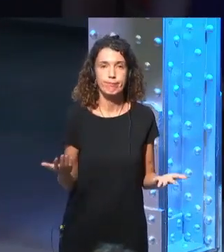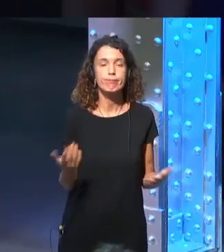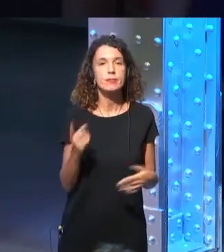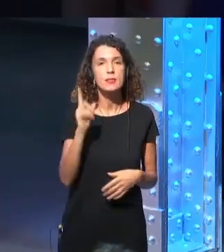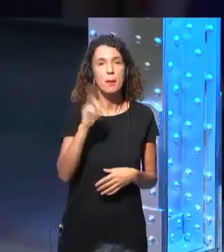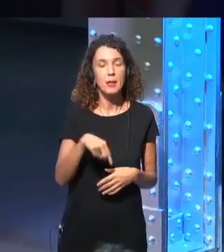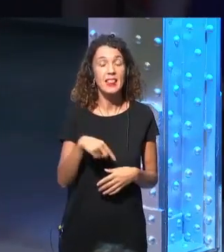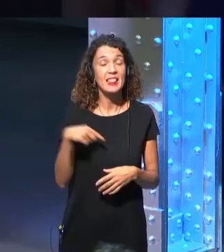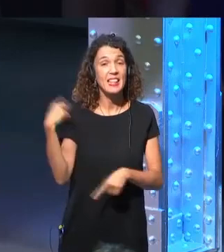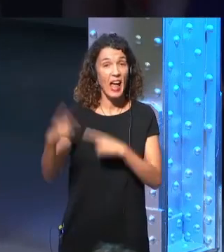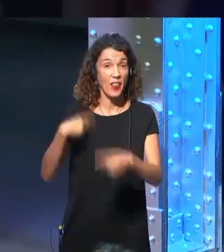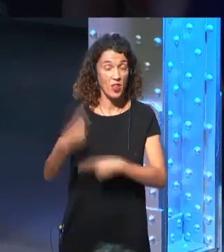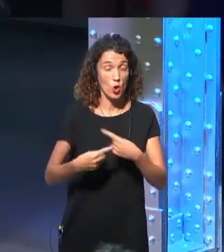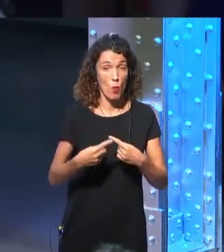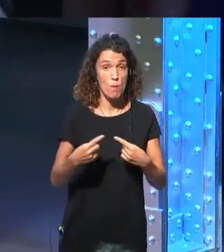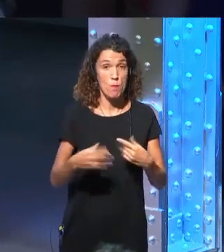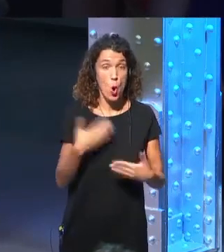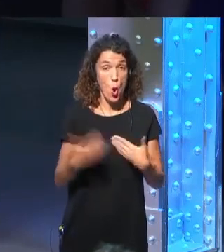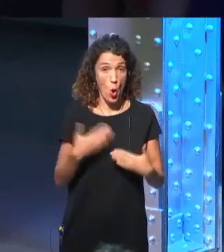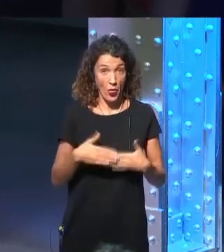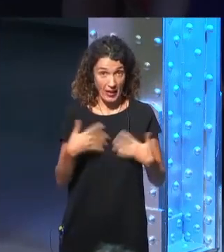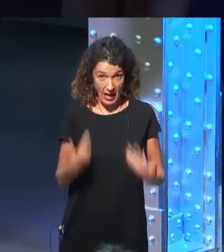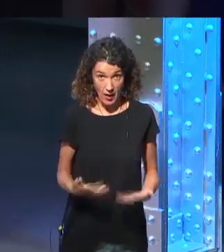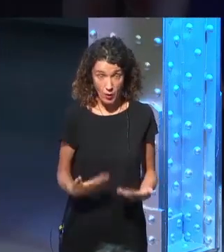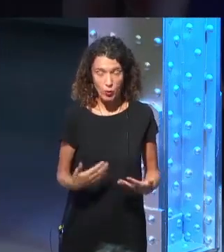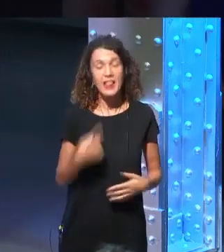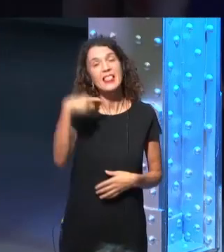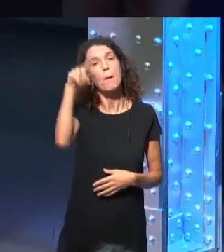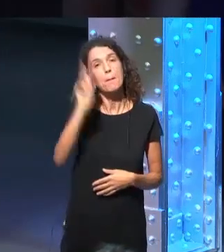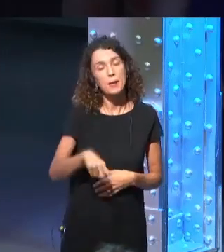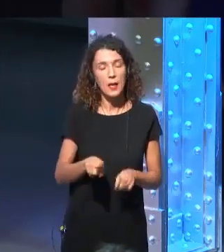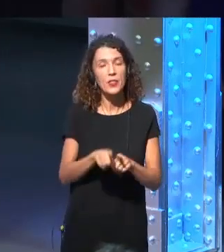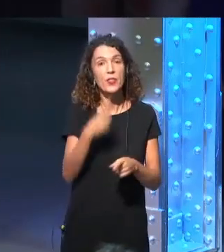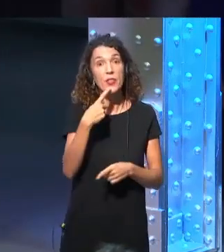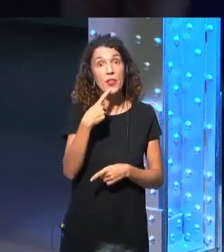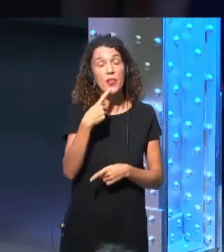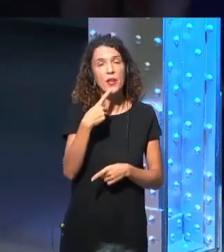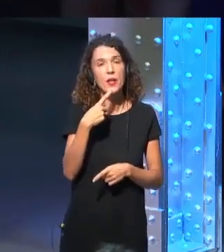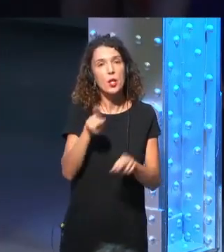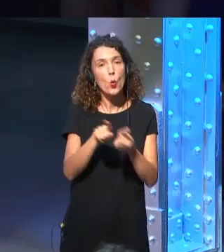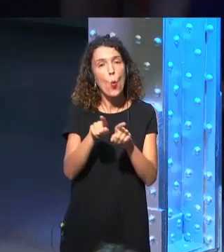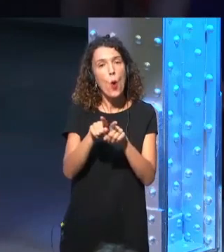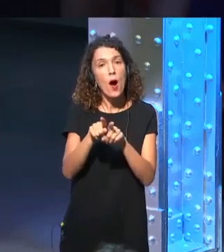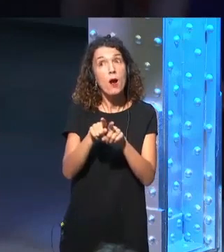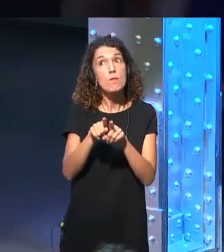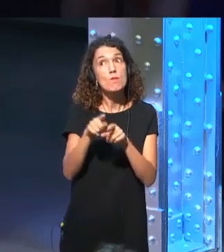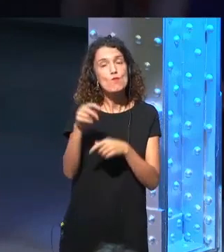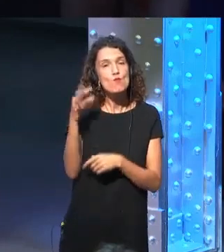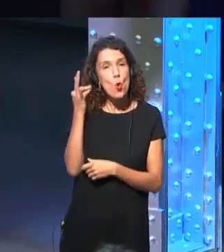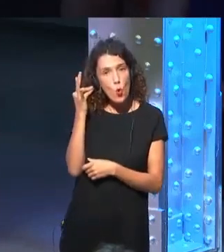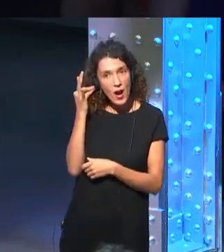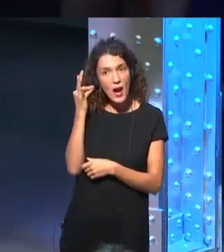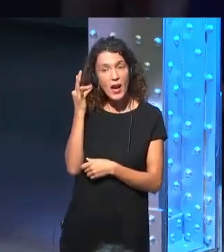La tradición moderna, en líneas generales, también sugiere que esa área en la que las mujeres se